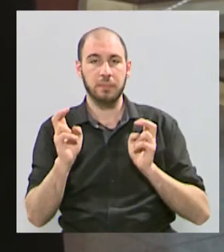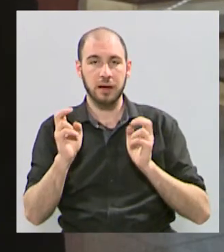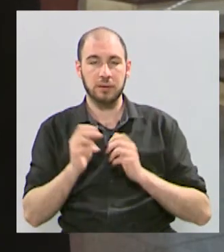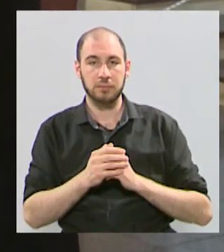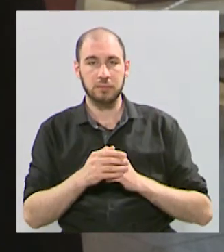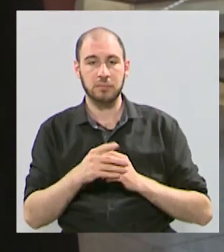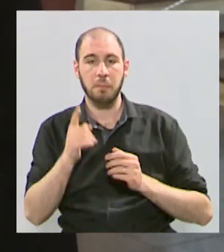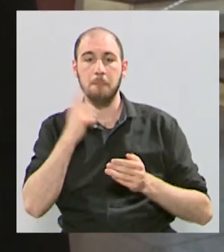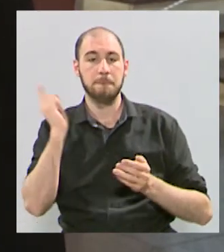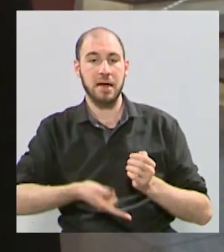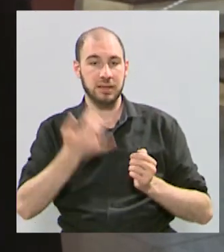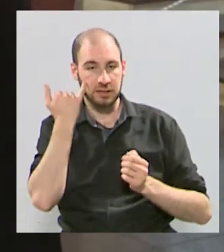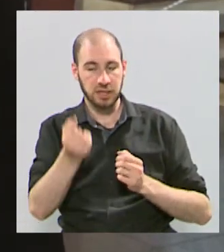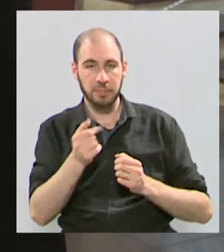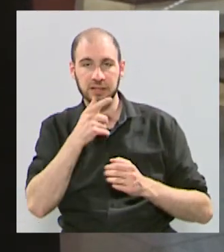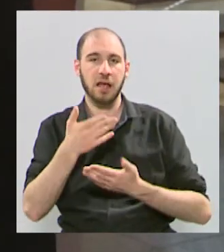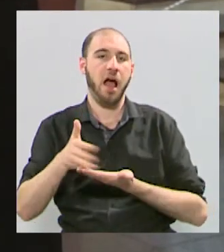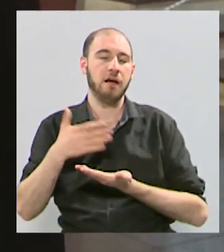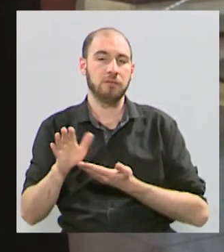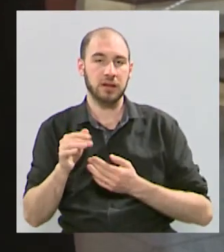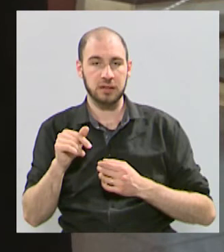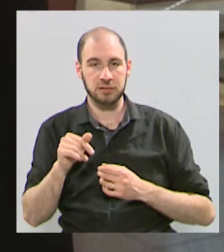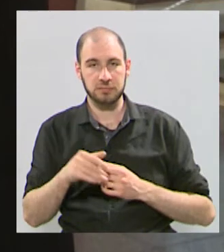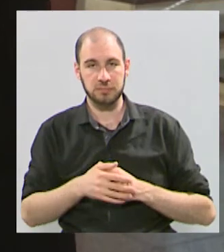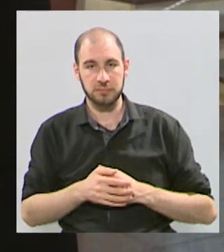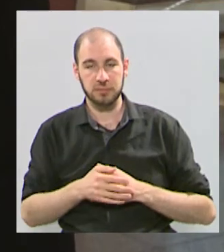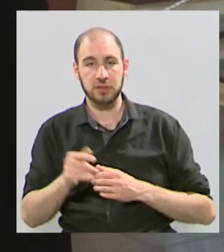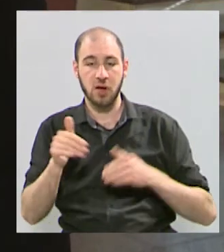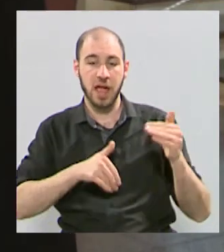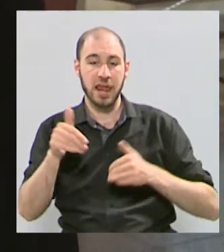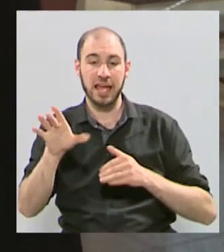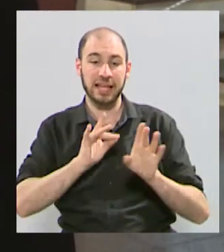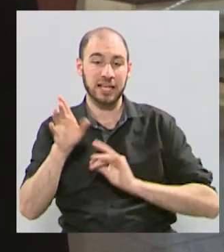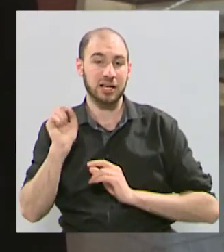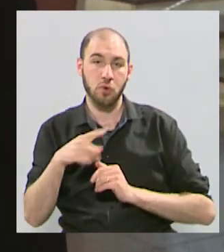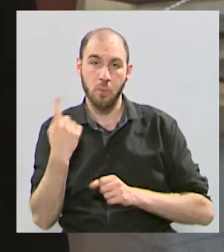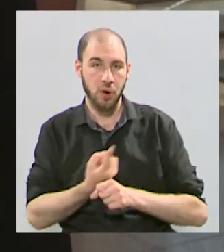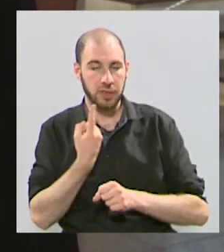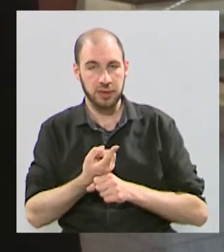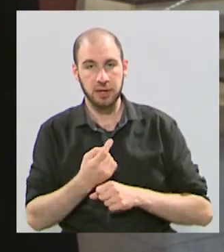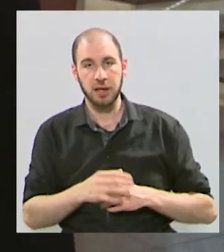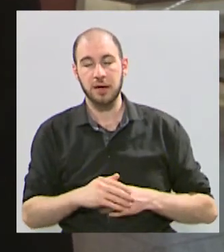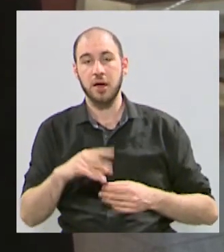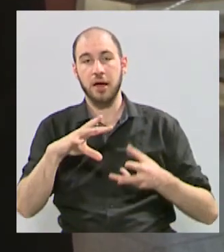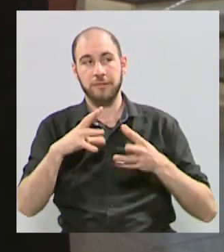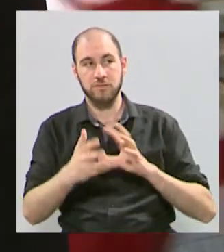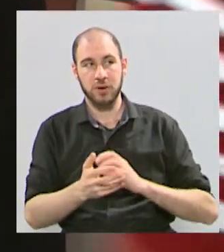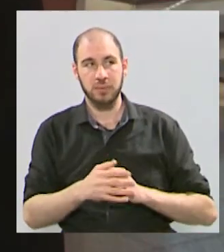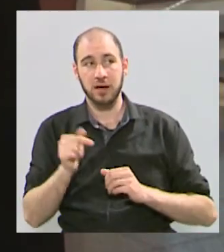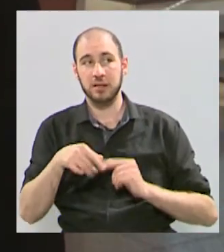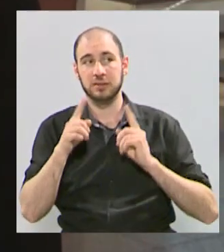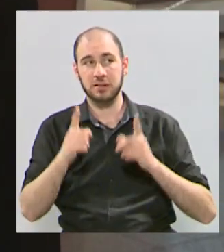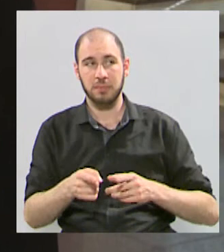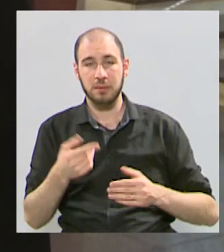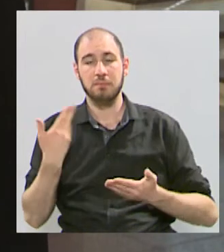digamos, preestablecidas han quedado fuera de la posibilidad de ser electas, y que de alguna manera esto también va